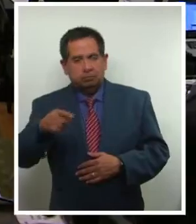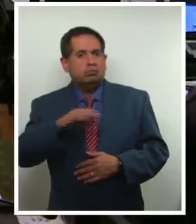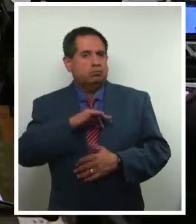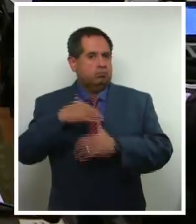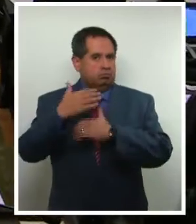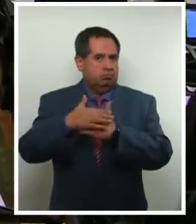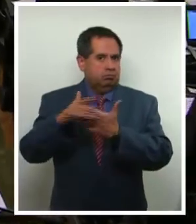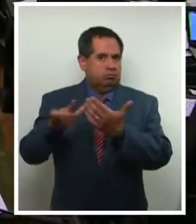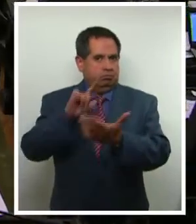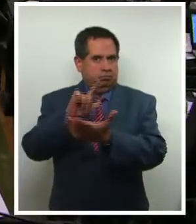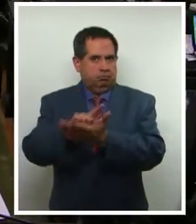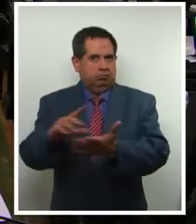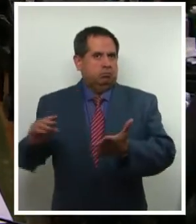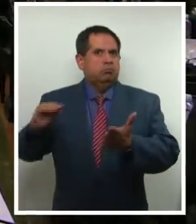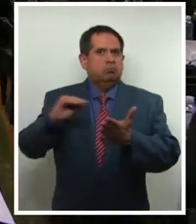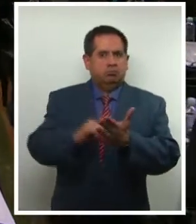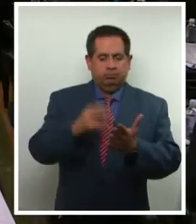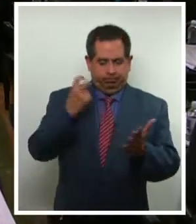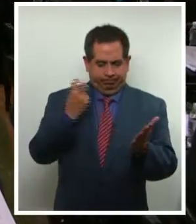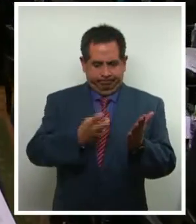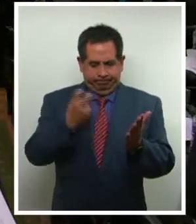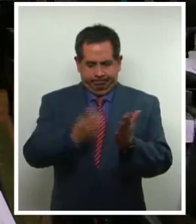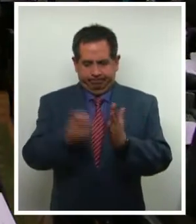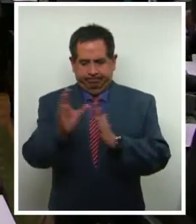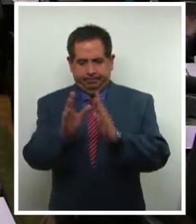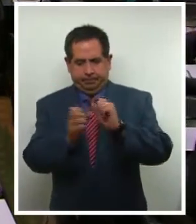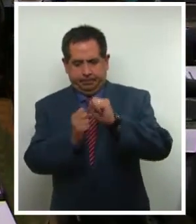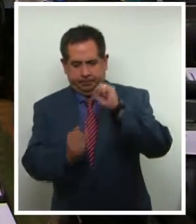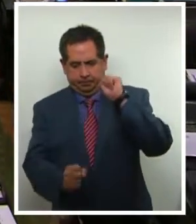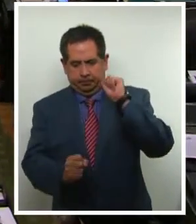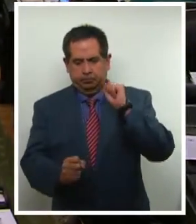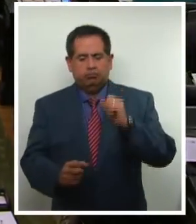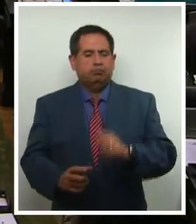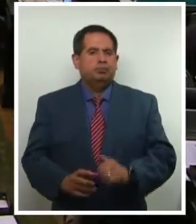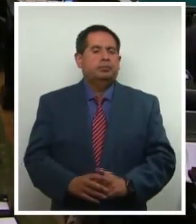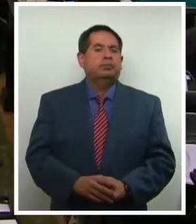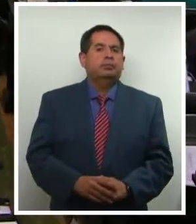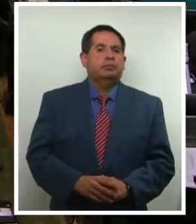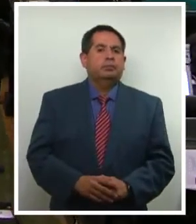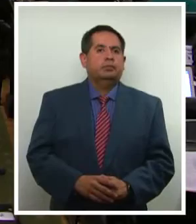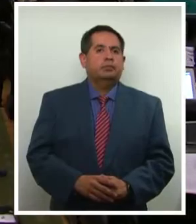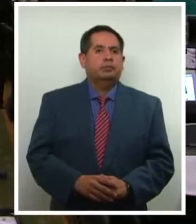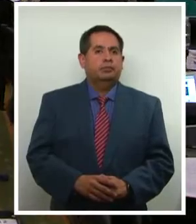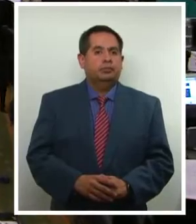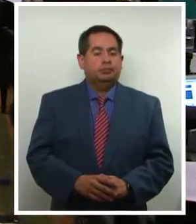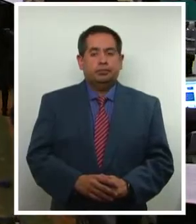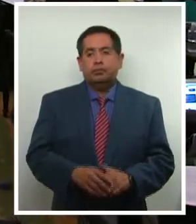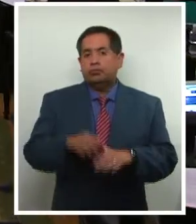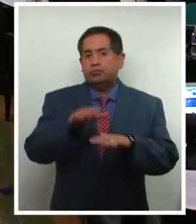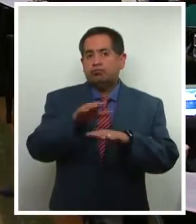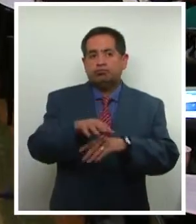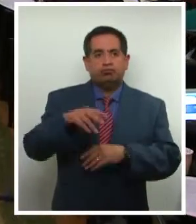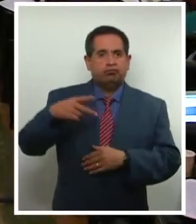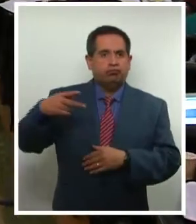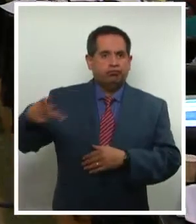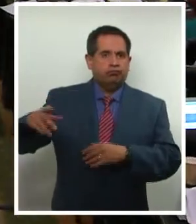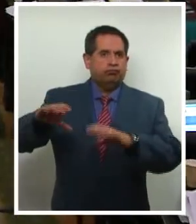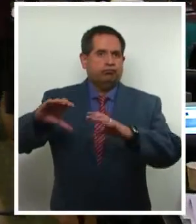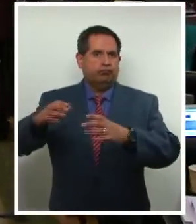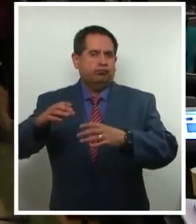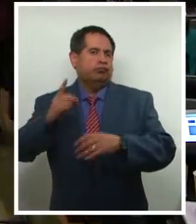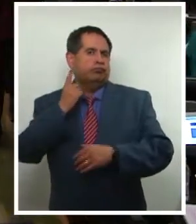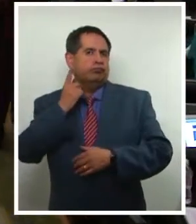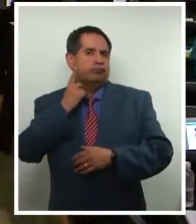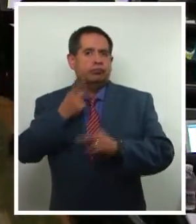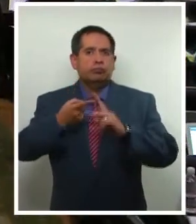facultades que establece esta Constitución. Las leyes relativas al Poder Legislativo entrarán